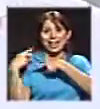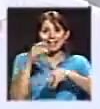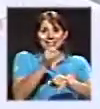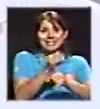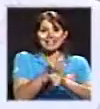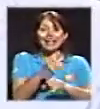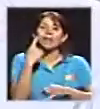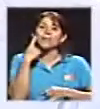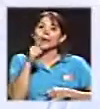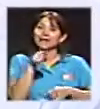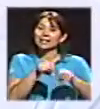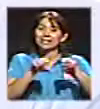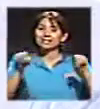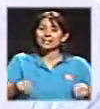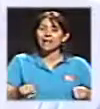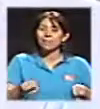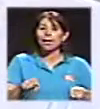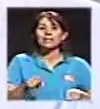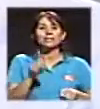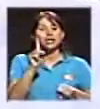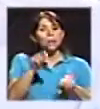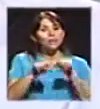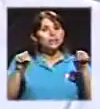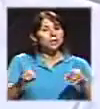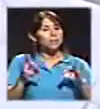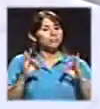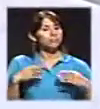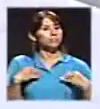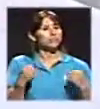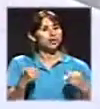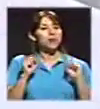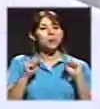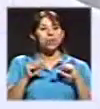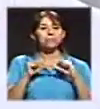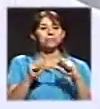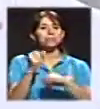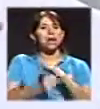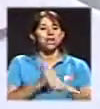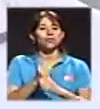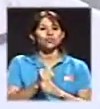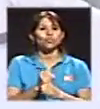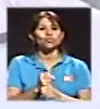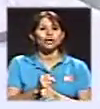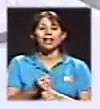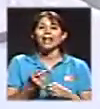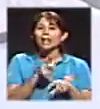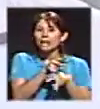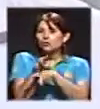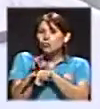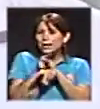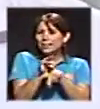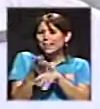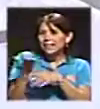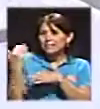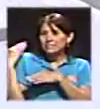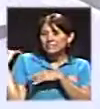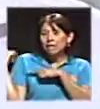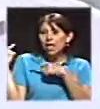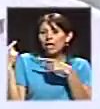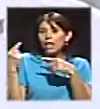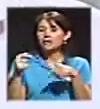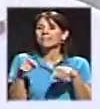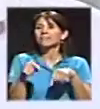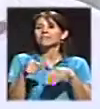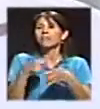para hacer de este sistema un sistema saludable que persista a través de los años. La gran lucha que ha dado la superintendencia en estos últimos años es precisamente